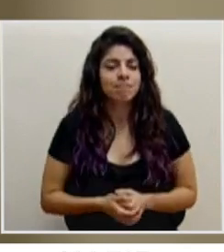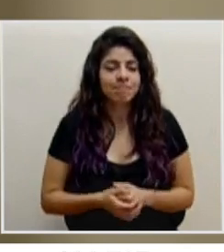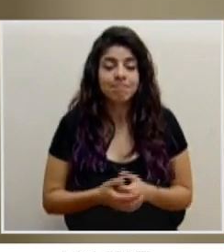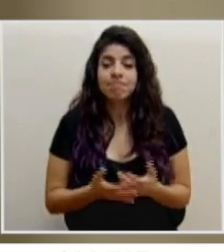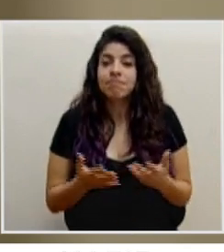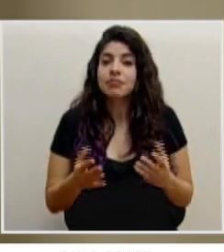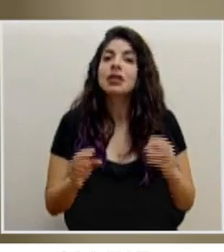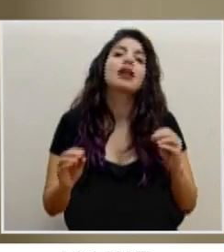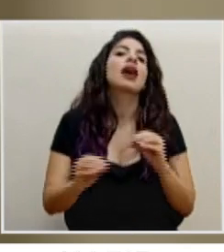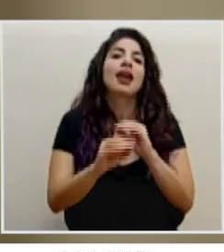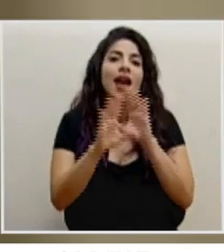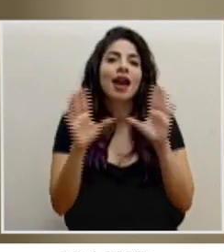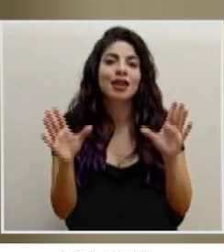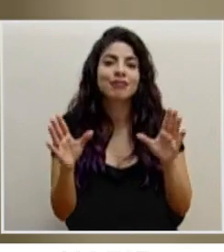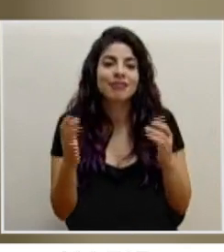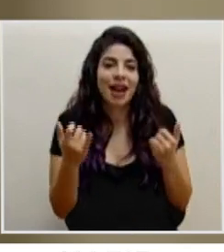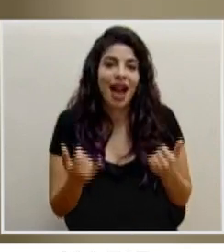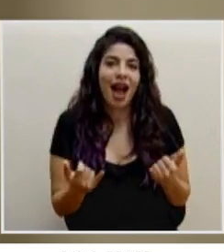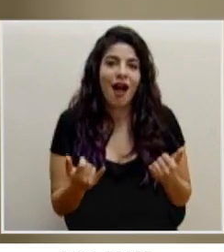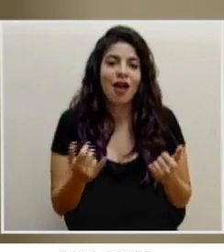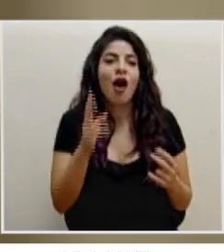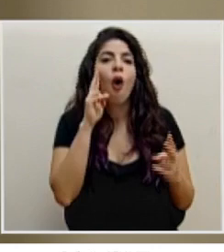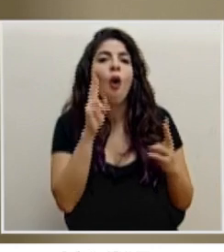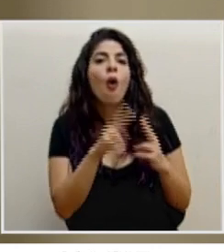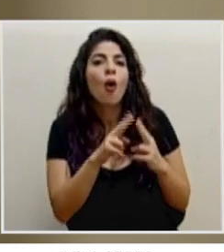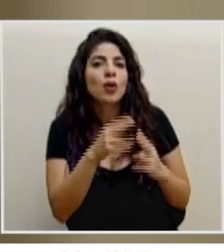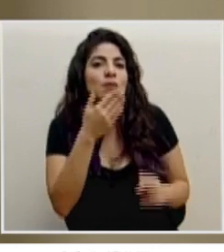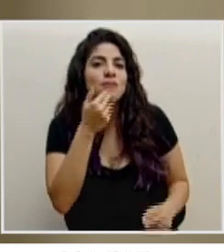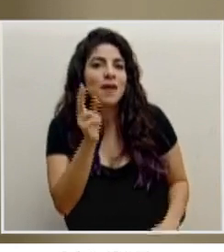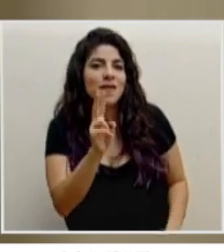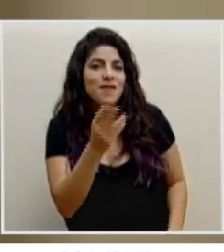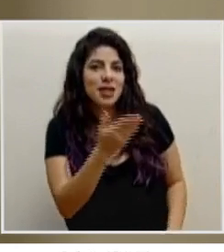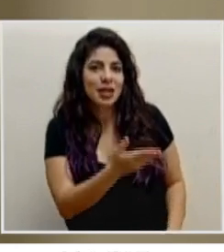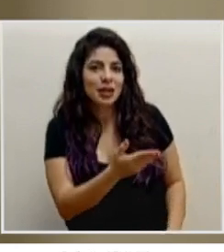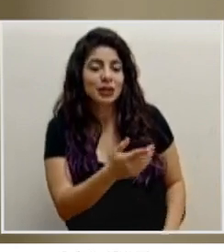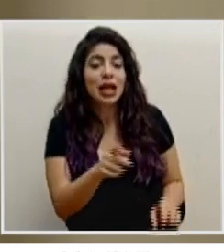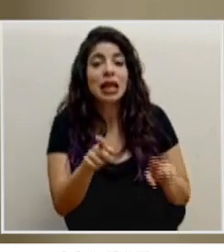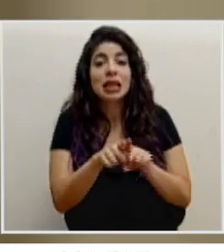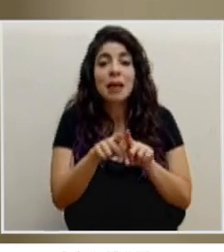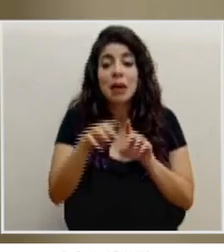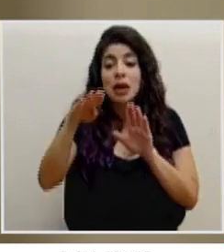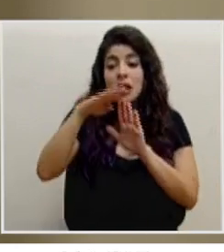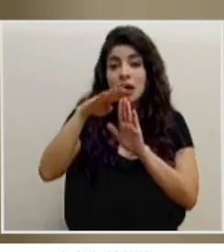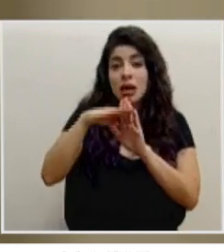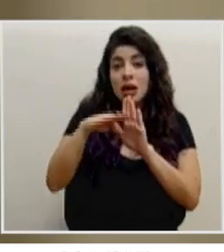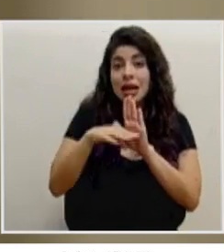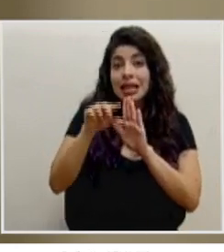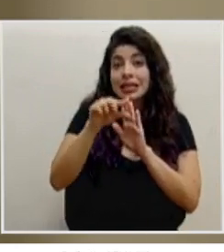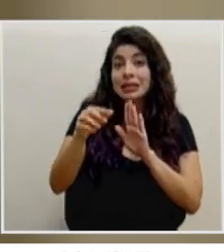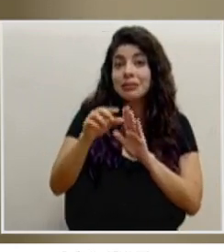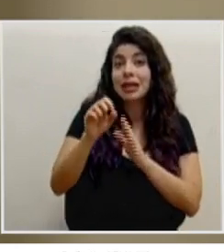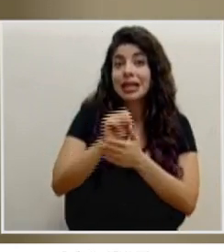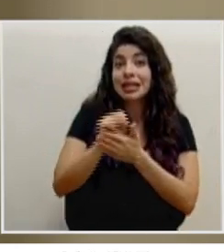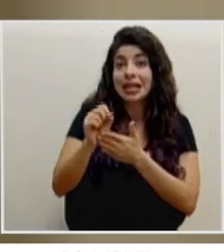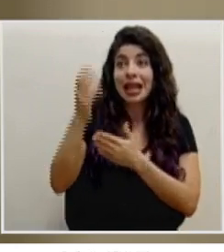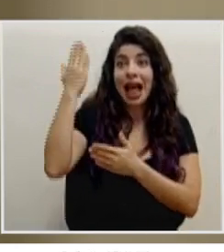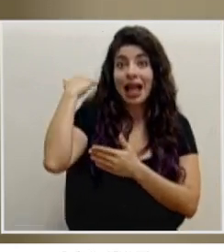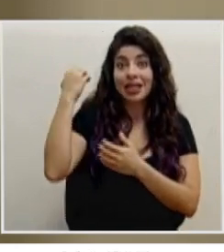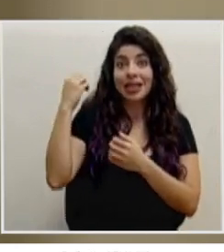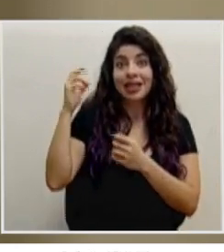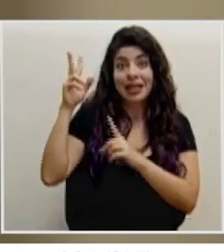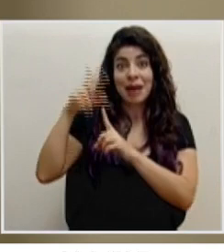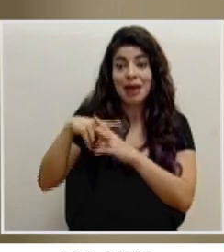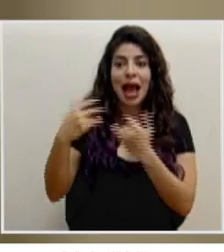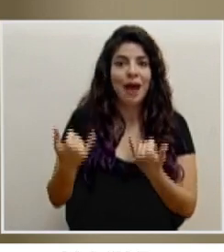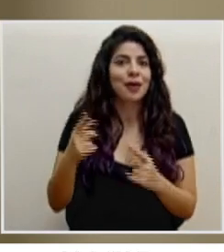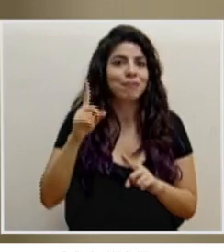que tenemos más conocimiento del virus. También el margen de las medidas que pudimos tomar en Semana Santa ya no lo tenemos.